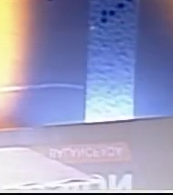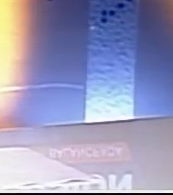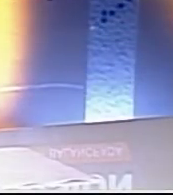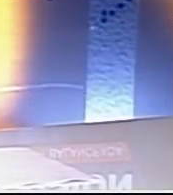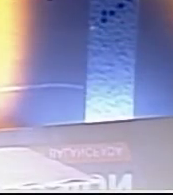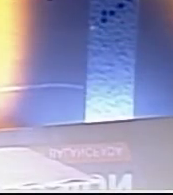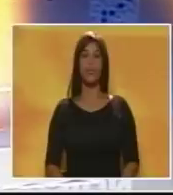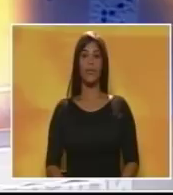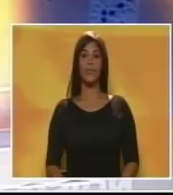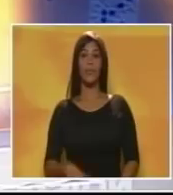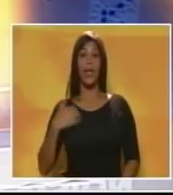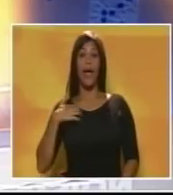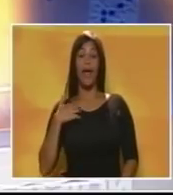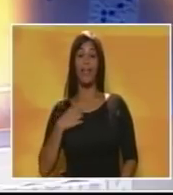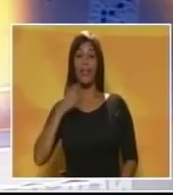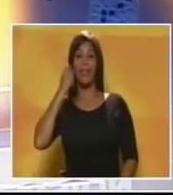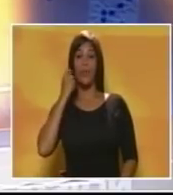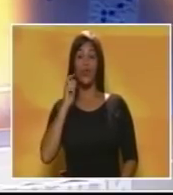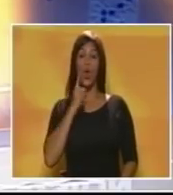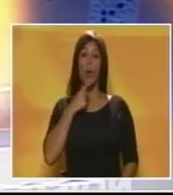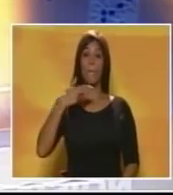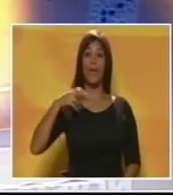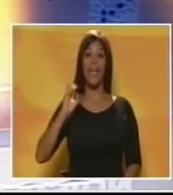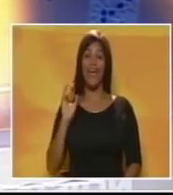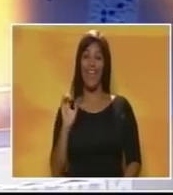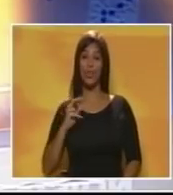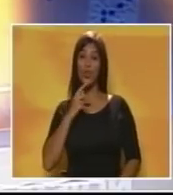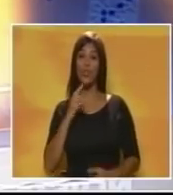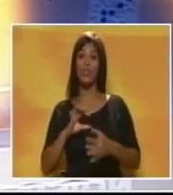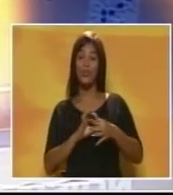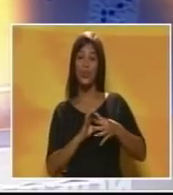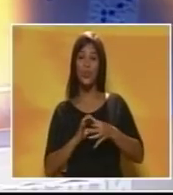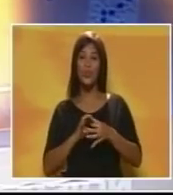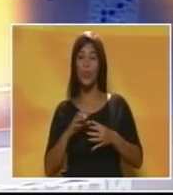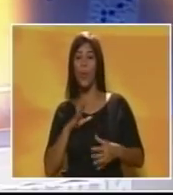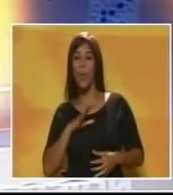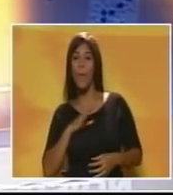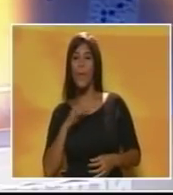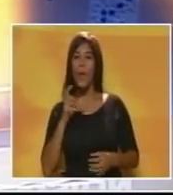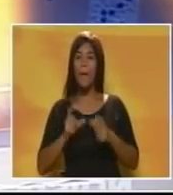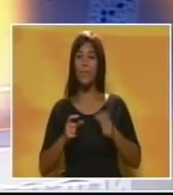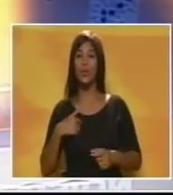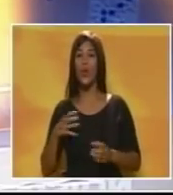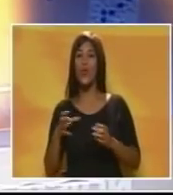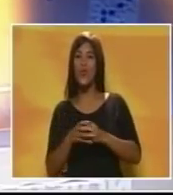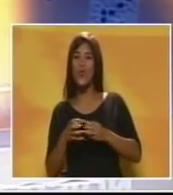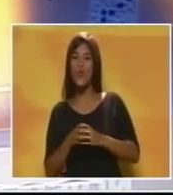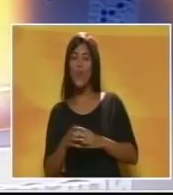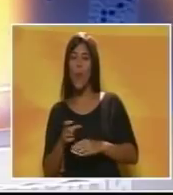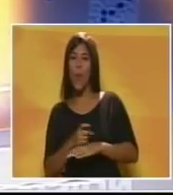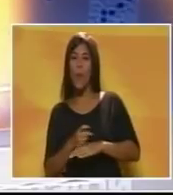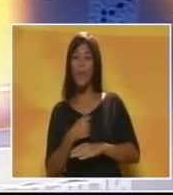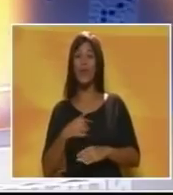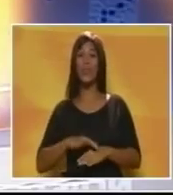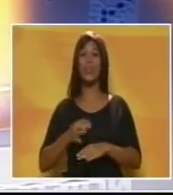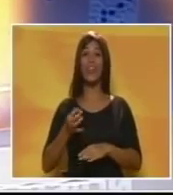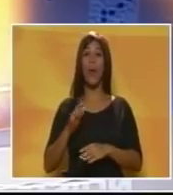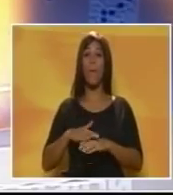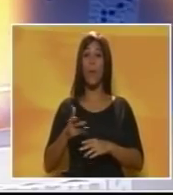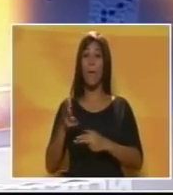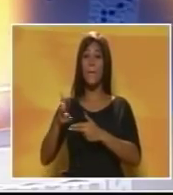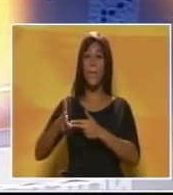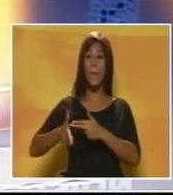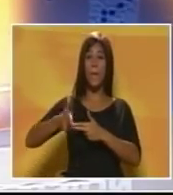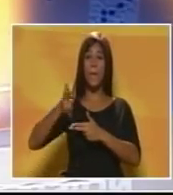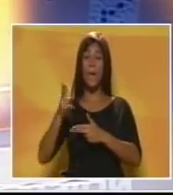En Argentina, el diputado Héctor Olivares de la Unión Cívica Radical, que forma parte del oficialismo, se encuentra grave tras haber sido baleado